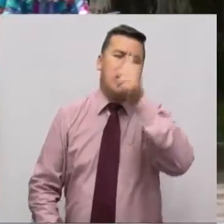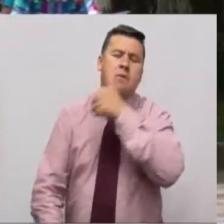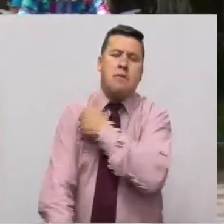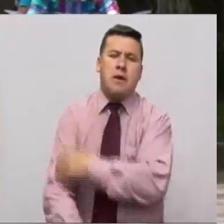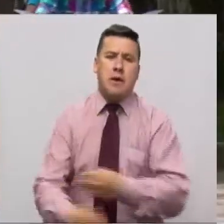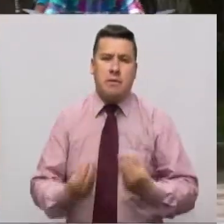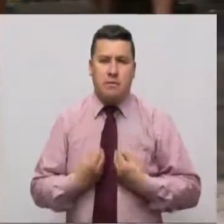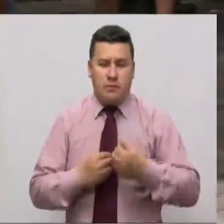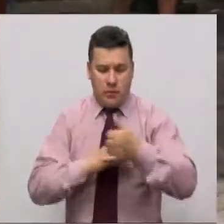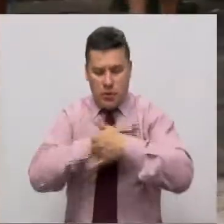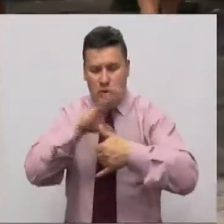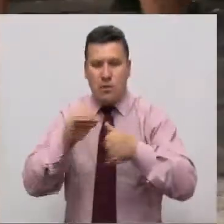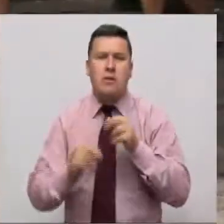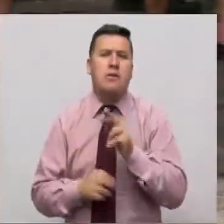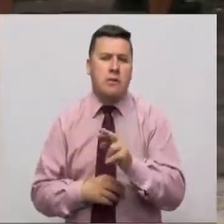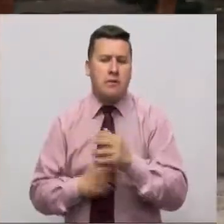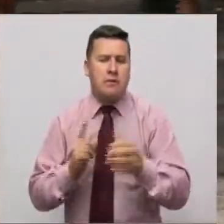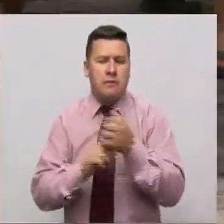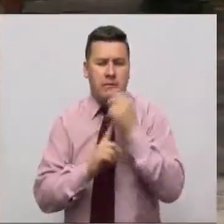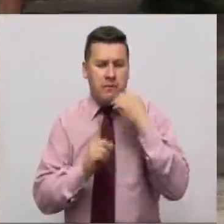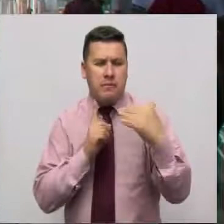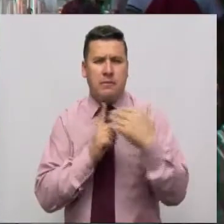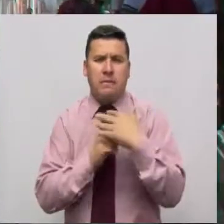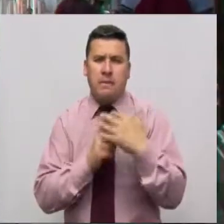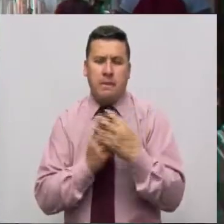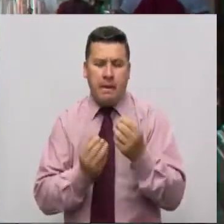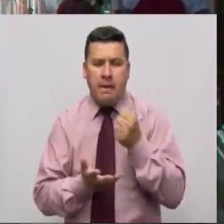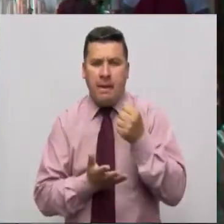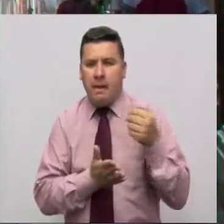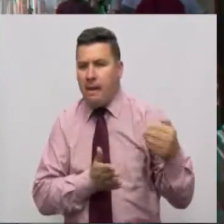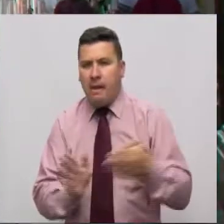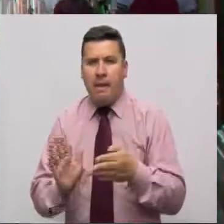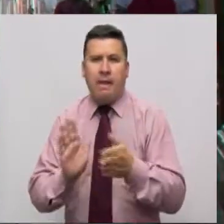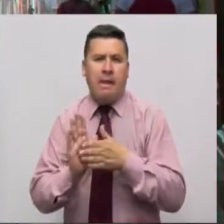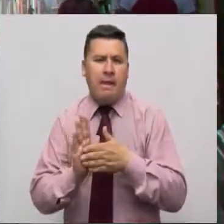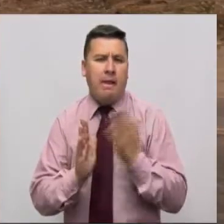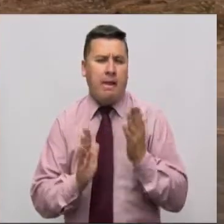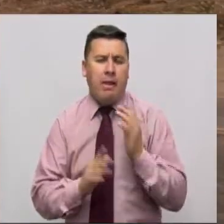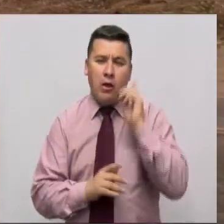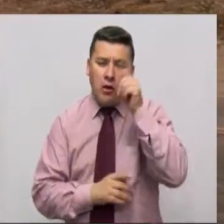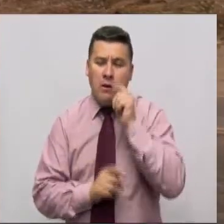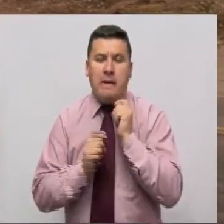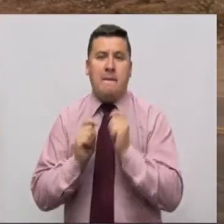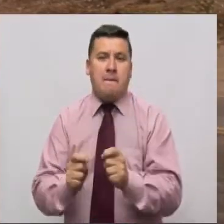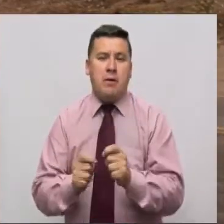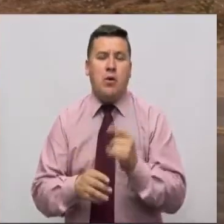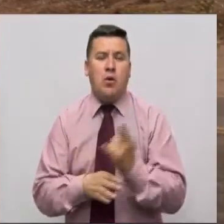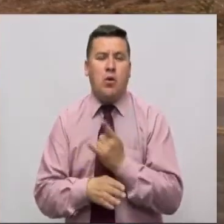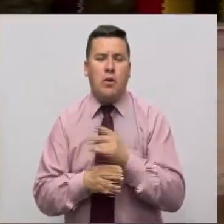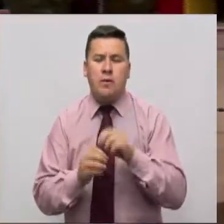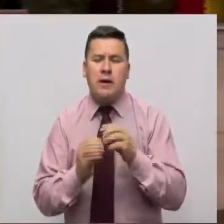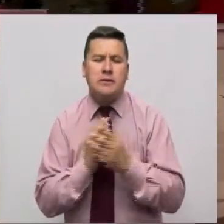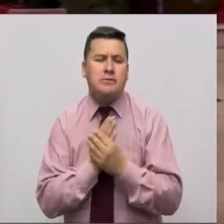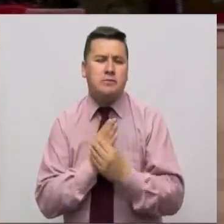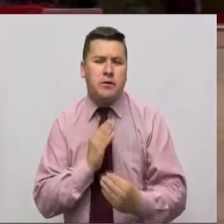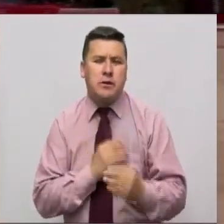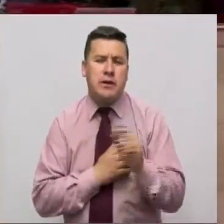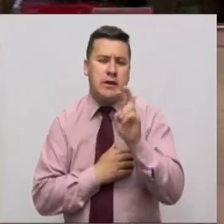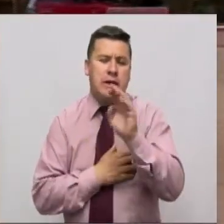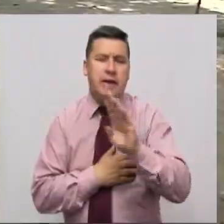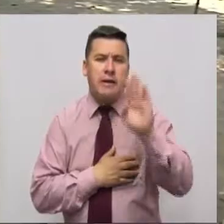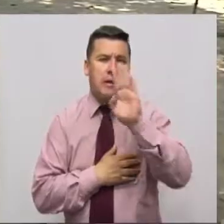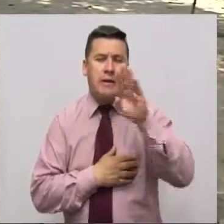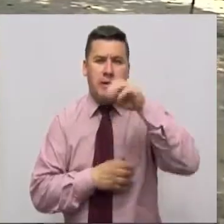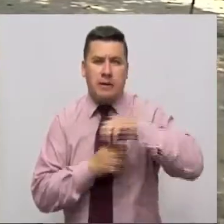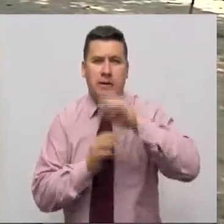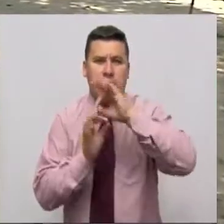Más de 10 millones de habitantes de la costa Caribe fueron afectados por el desvío de subsidios que asigna el gobierno a los usuarios más pobres